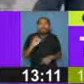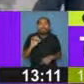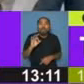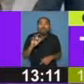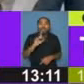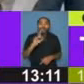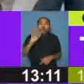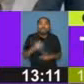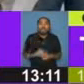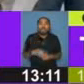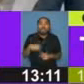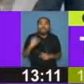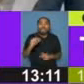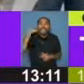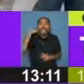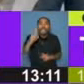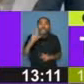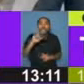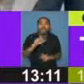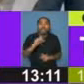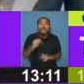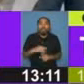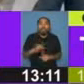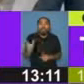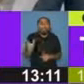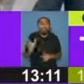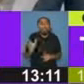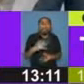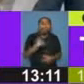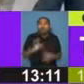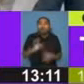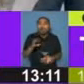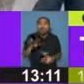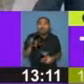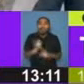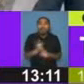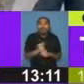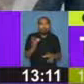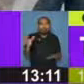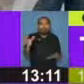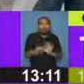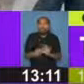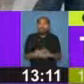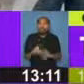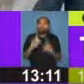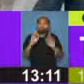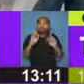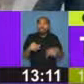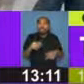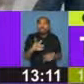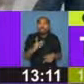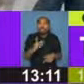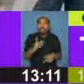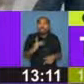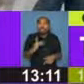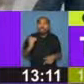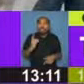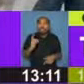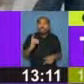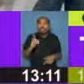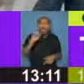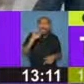Alejandra Elías y a todo el equipo y también este estimado director de l la verdad